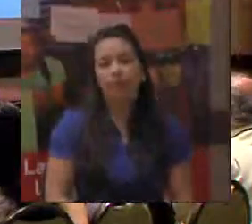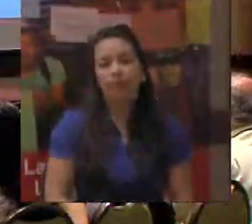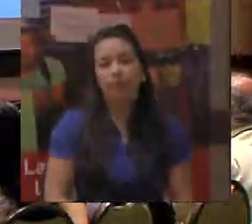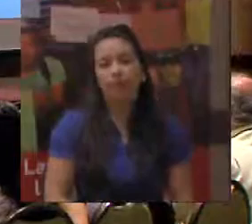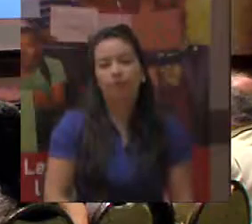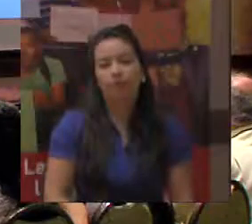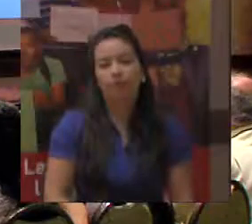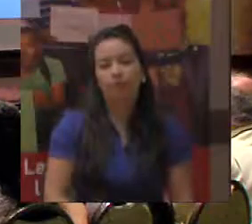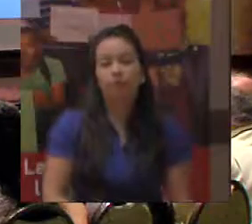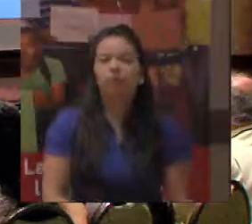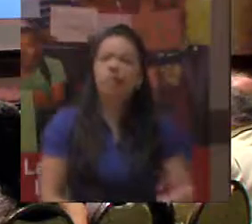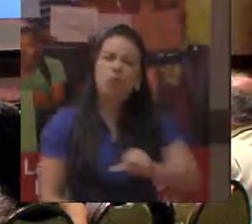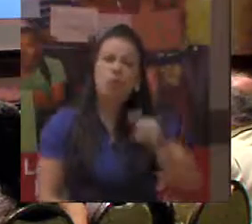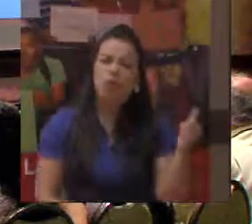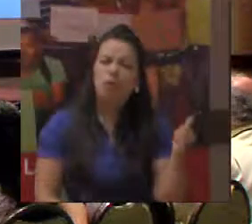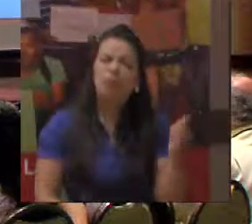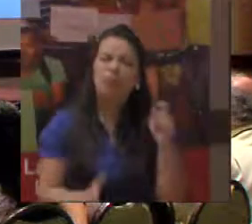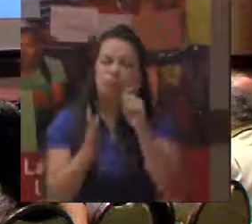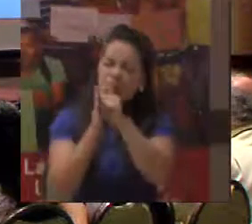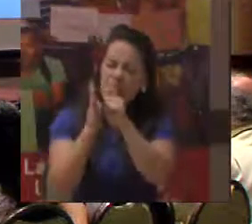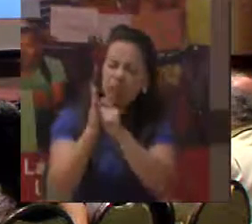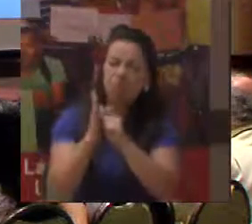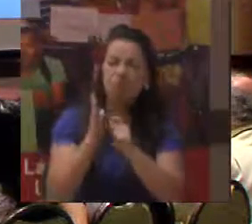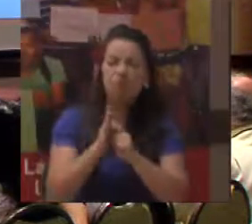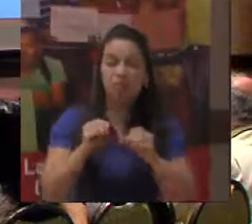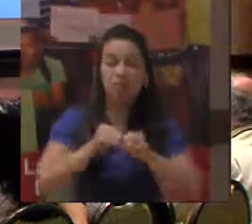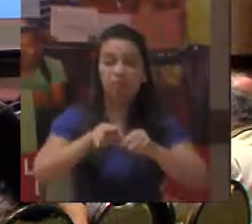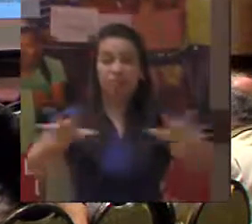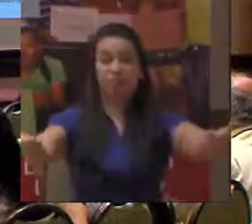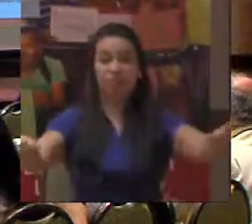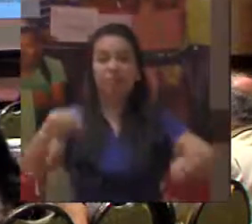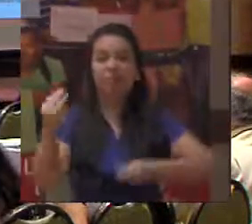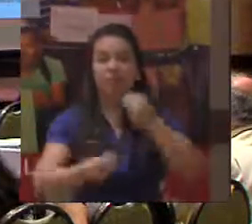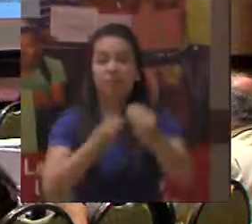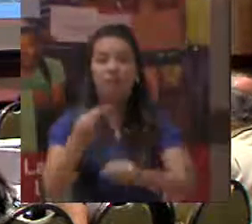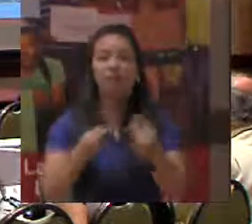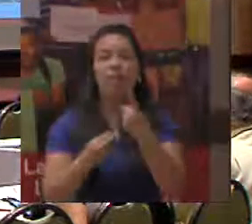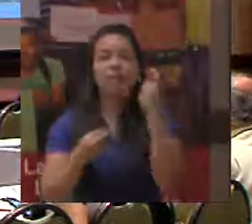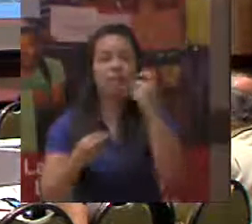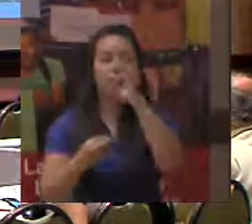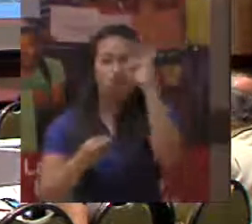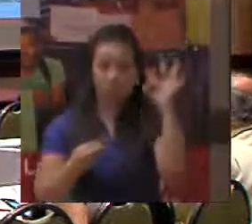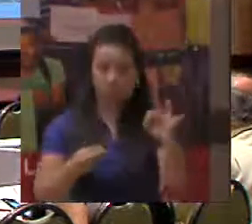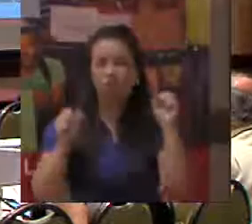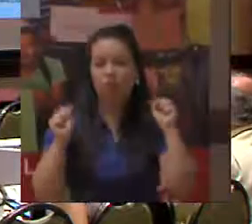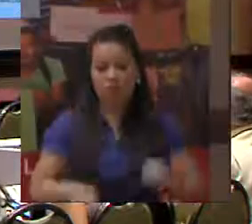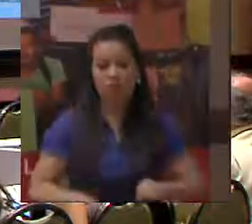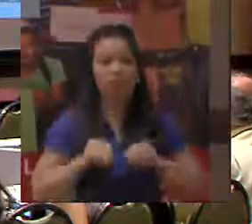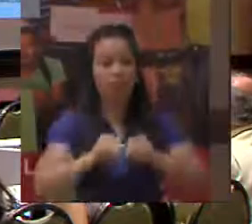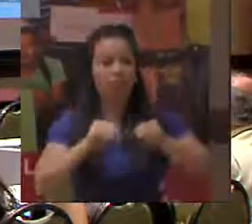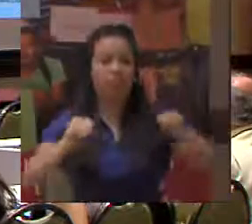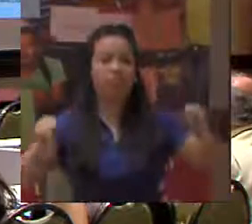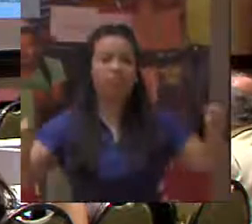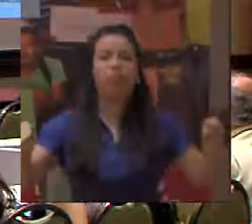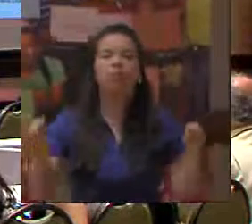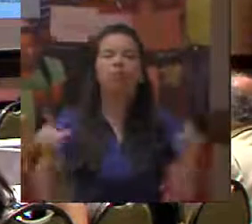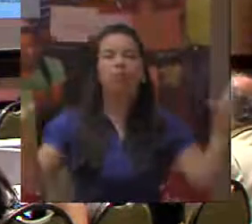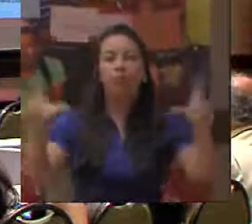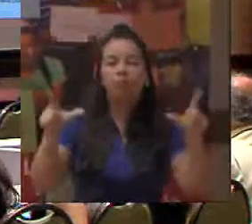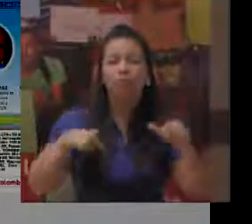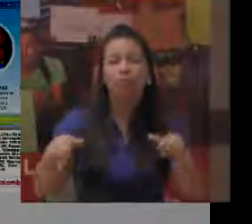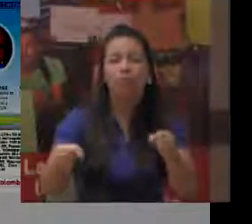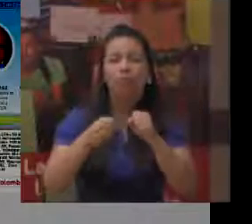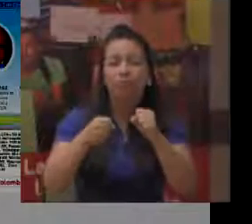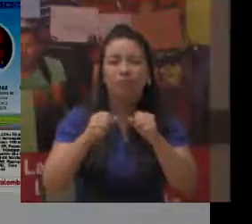Otros puntos a destacar es la ejecución del plan de medios de la entidad en un 100%, con el posicionamiento del programa de televisión Reintegración es